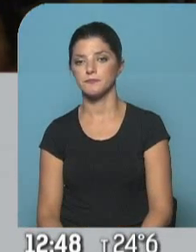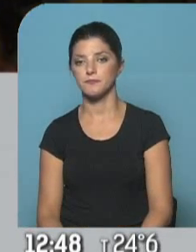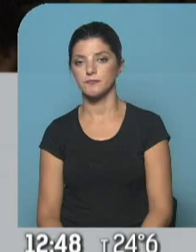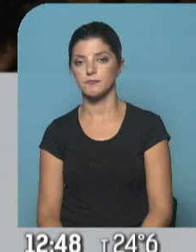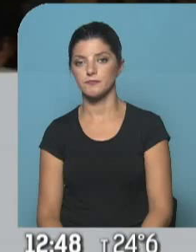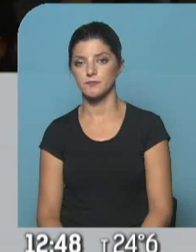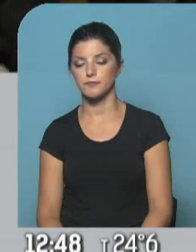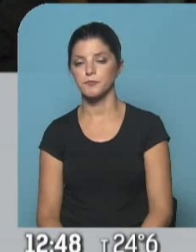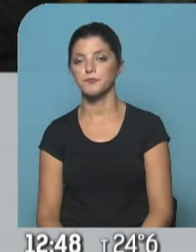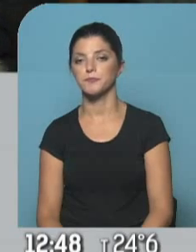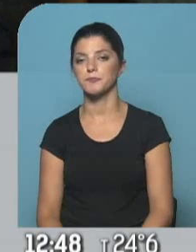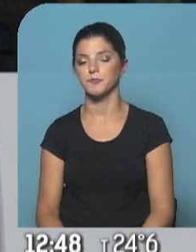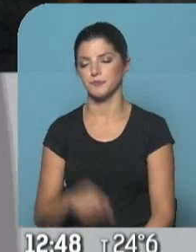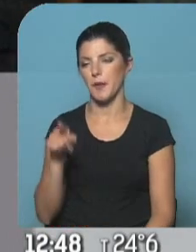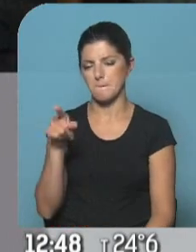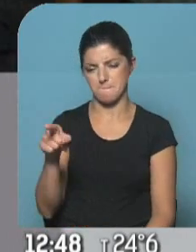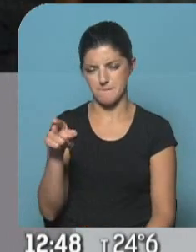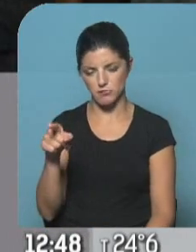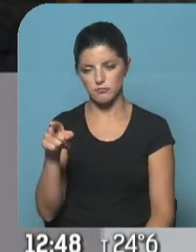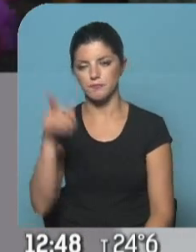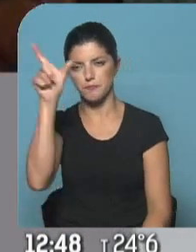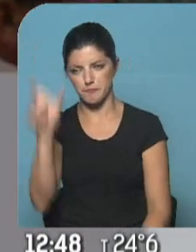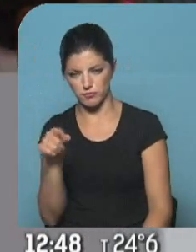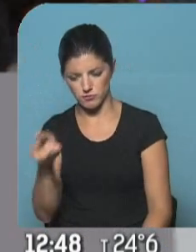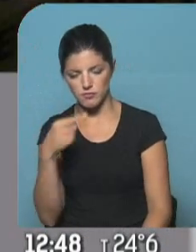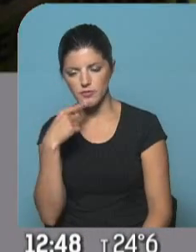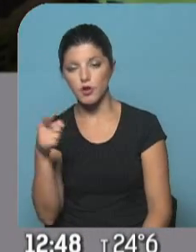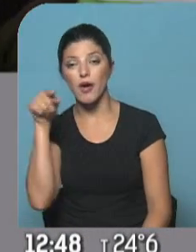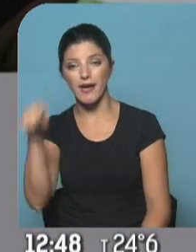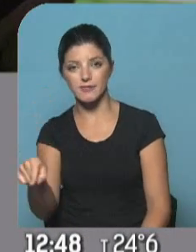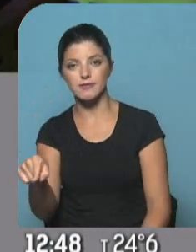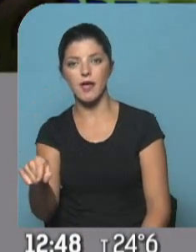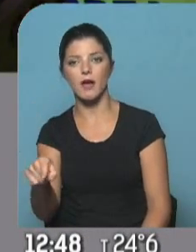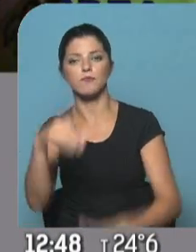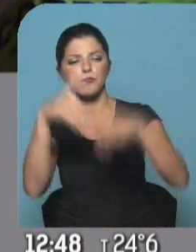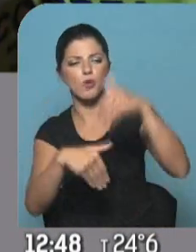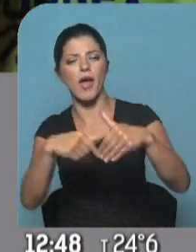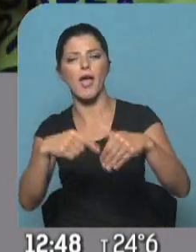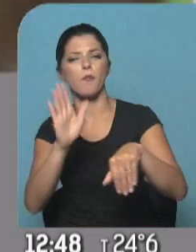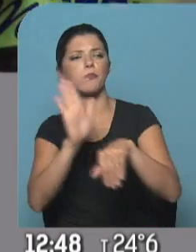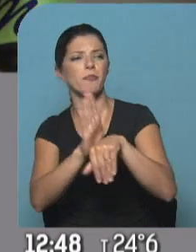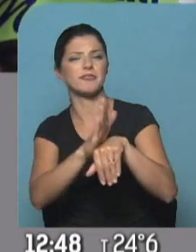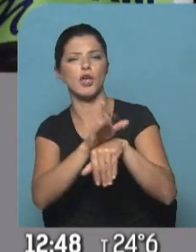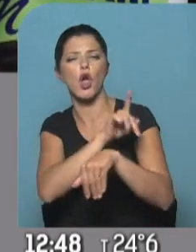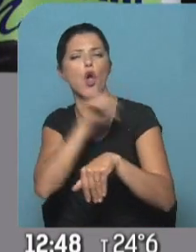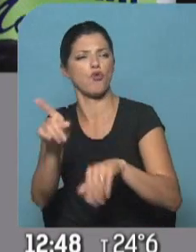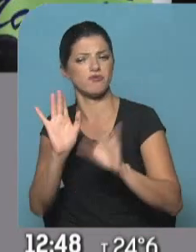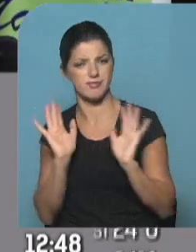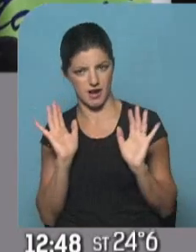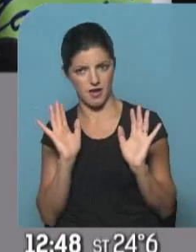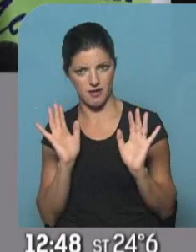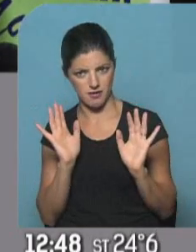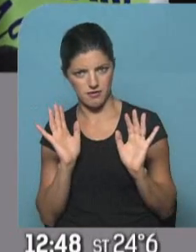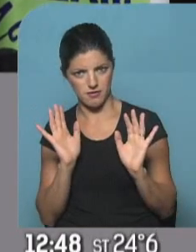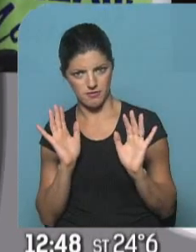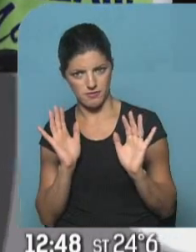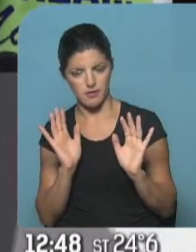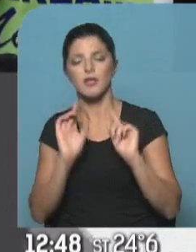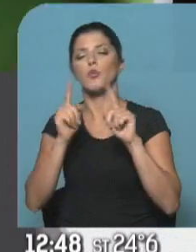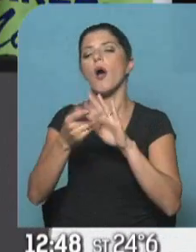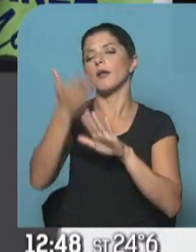donde Correa dijo que esta consulta es también hacia él, más allá del juzgamiento a Glass, el